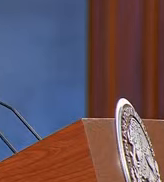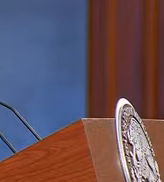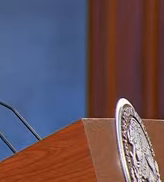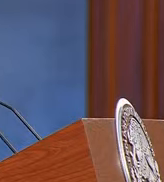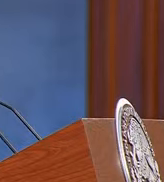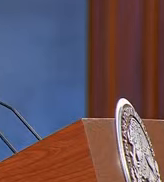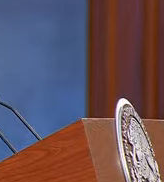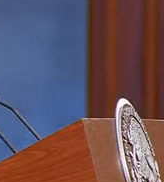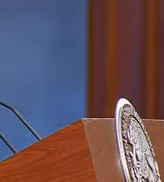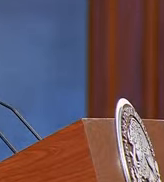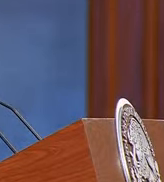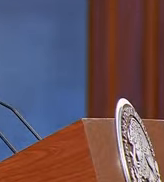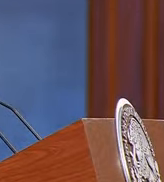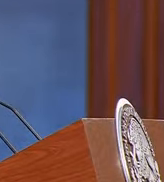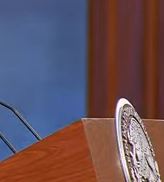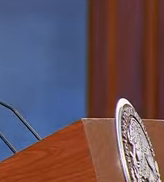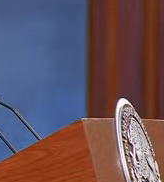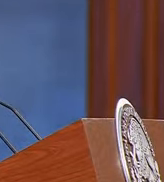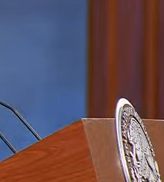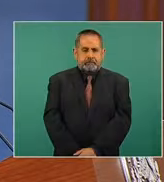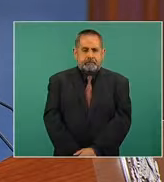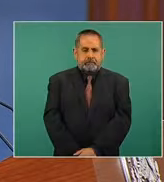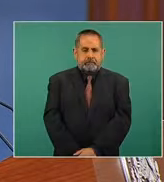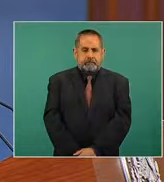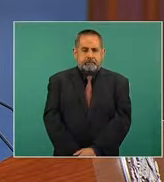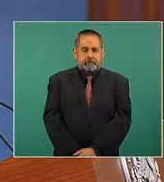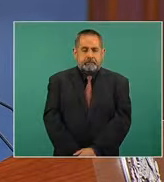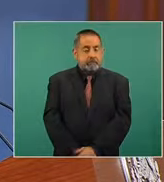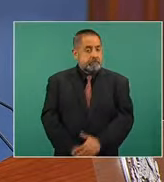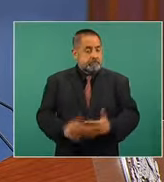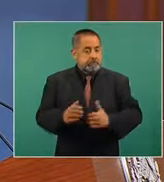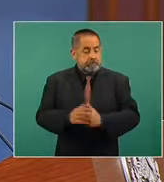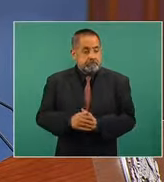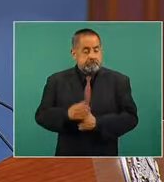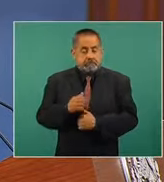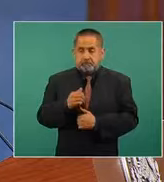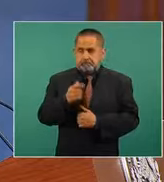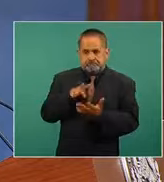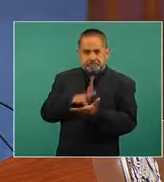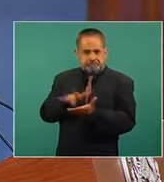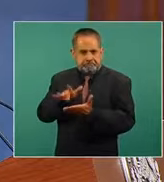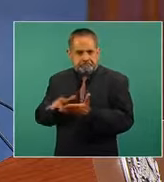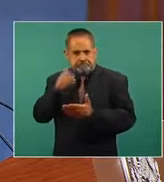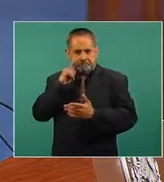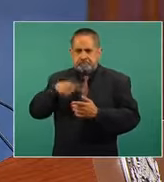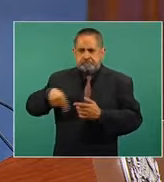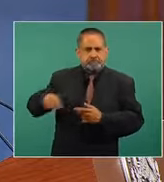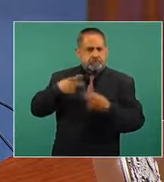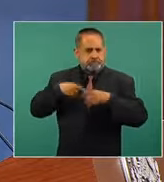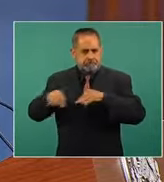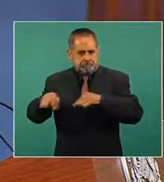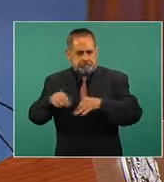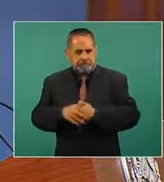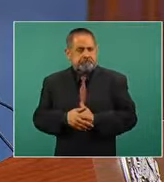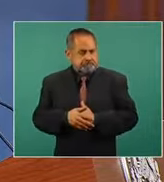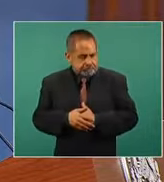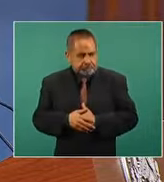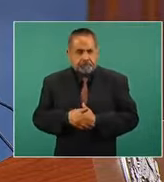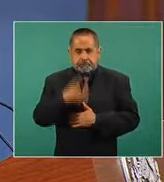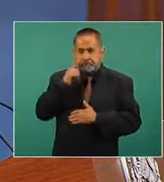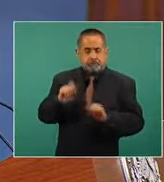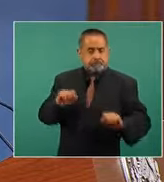bien de todos, primero los trabajadores que menos tienen y actuar siempre con honestidad y de cara al trabajador. En ese sentido, en la